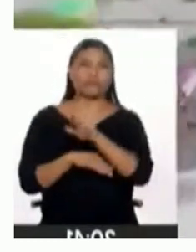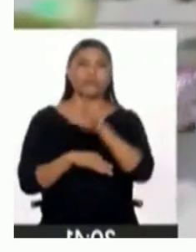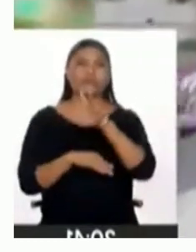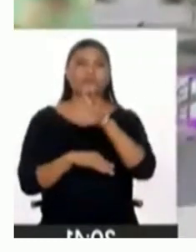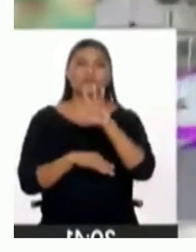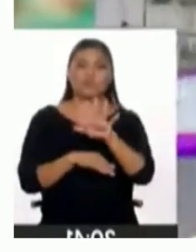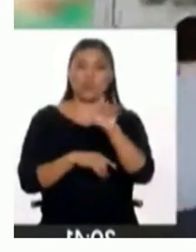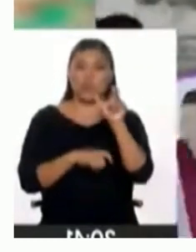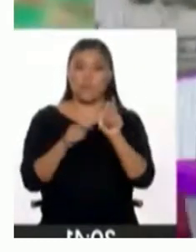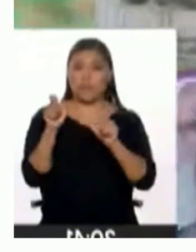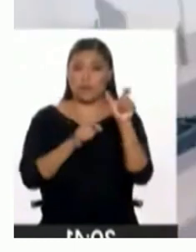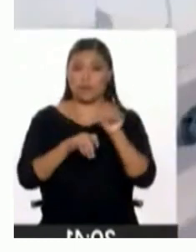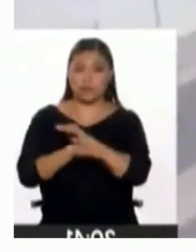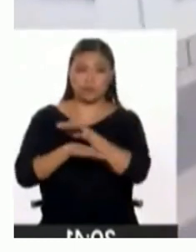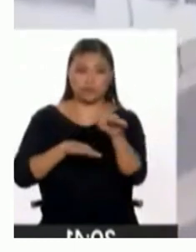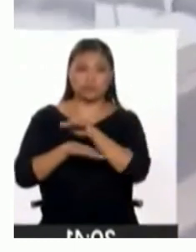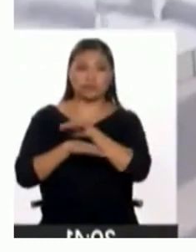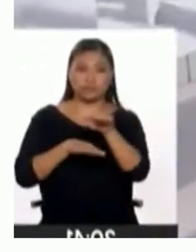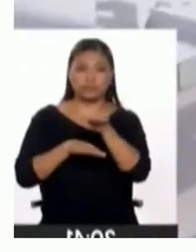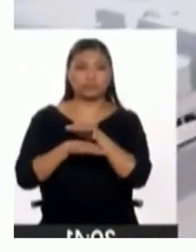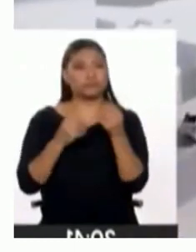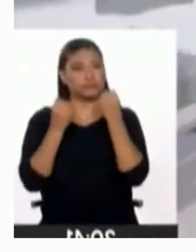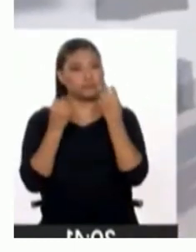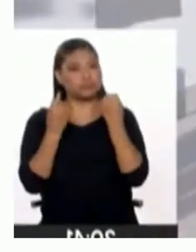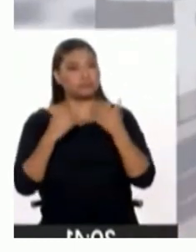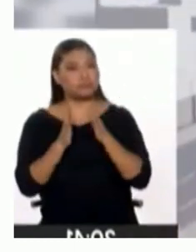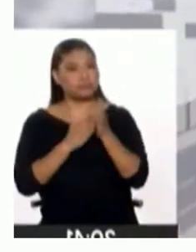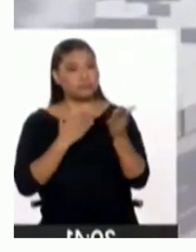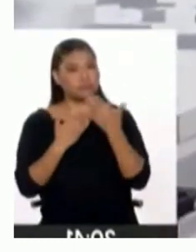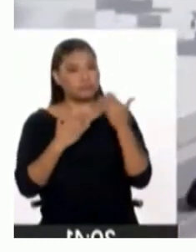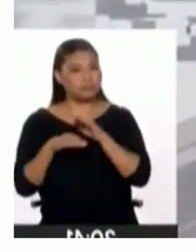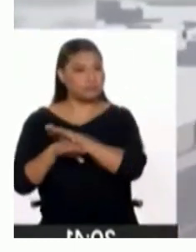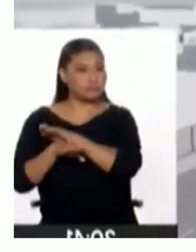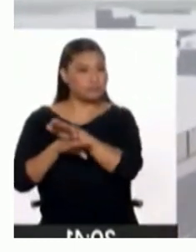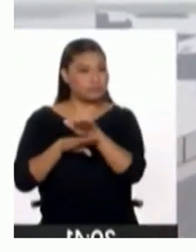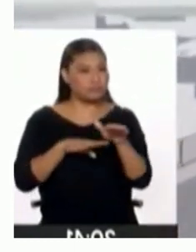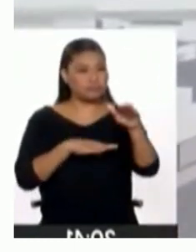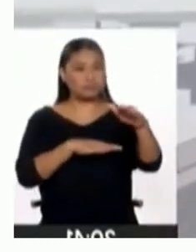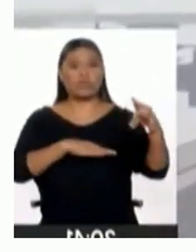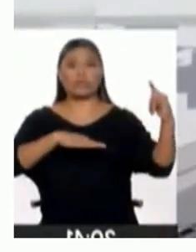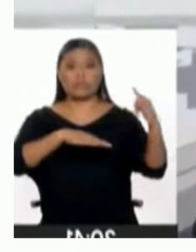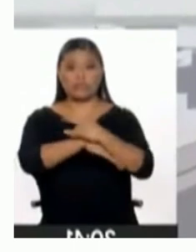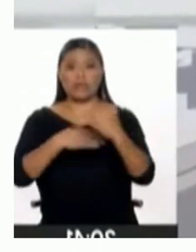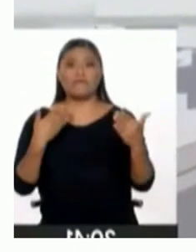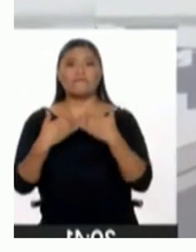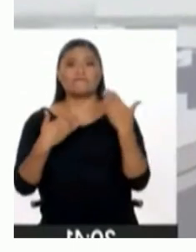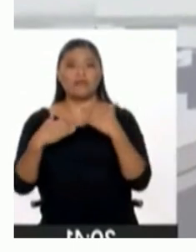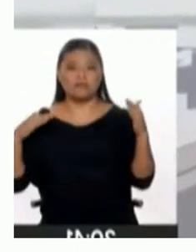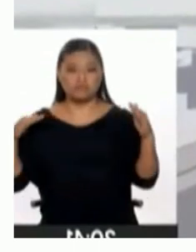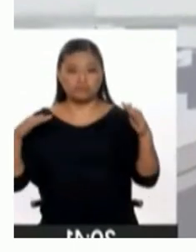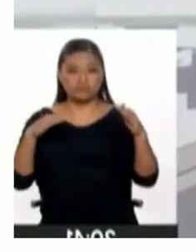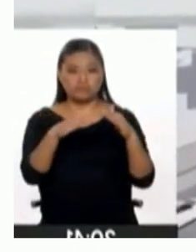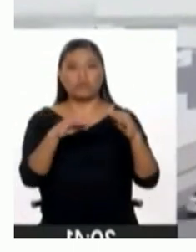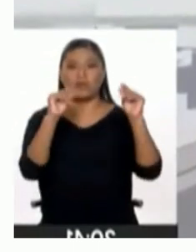llamamos un proyecto dentro del proyecto. Ese viaducto permite reurbanizar y reorganizar todo el espacio urbano bajo el viaducto